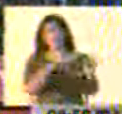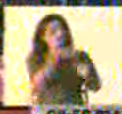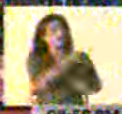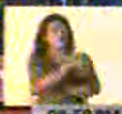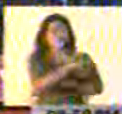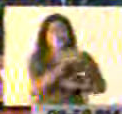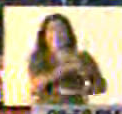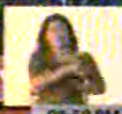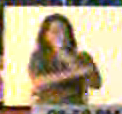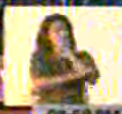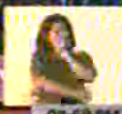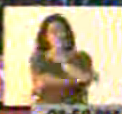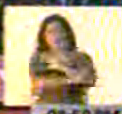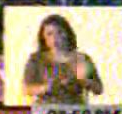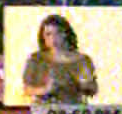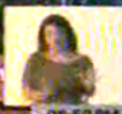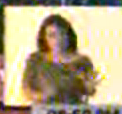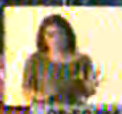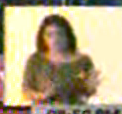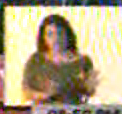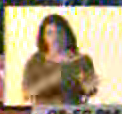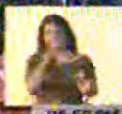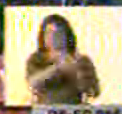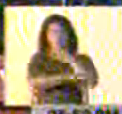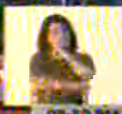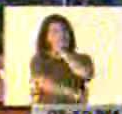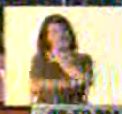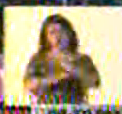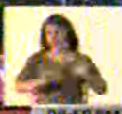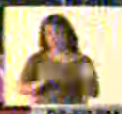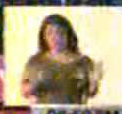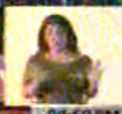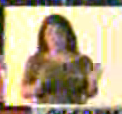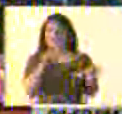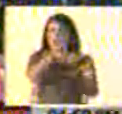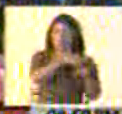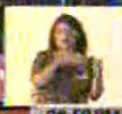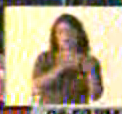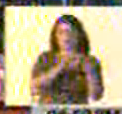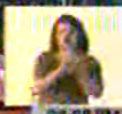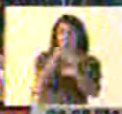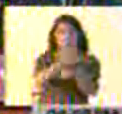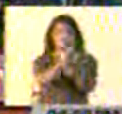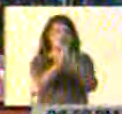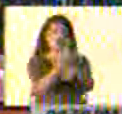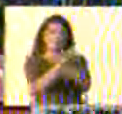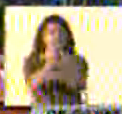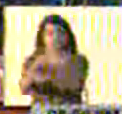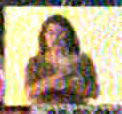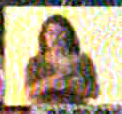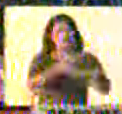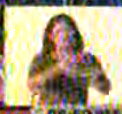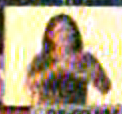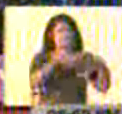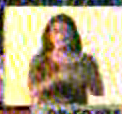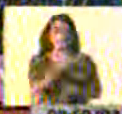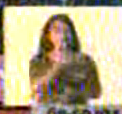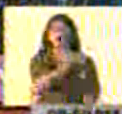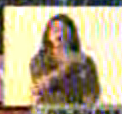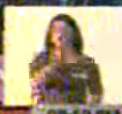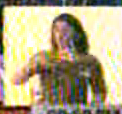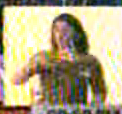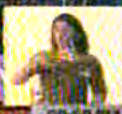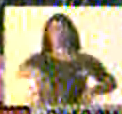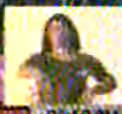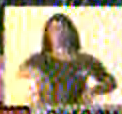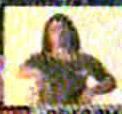MUC, eres un fraude. Son un fraude en verdad, hasta para su propia gente. Los tienen engañados, diciéndole que hay